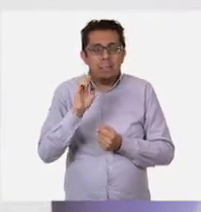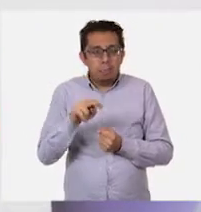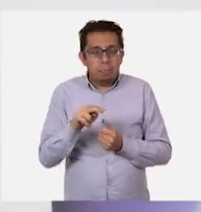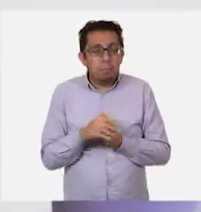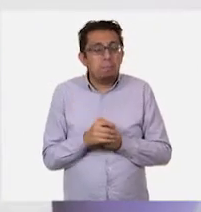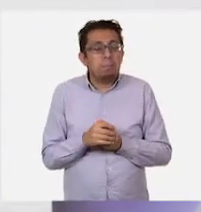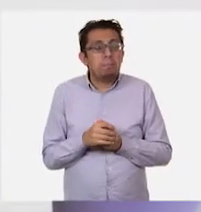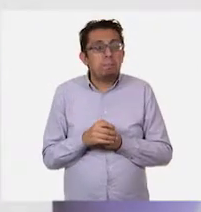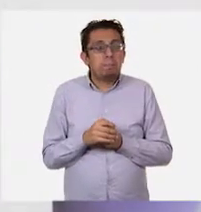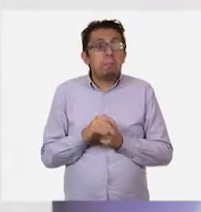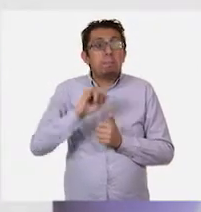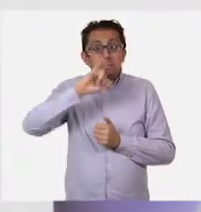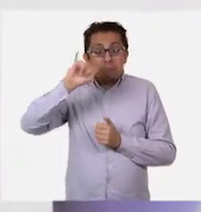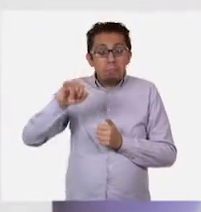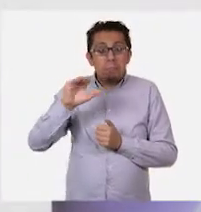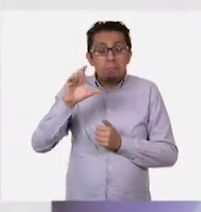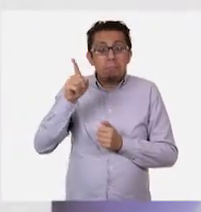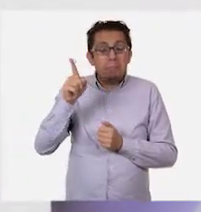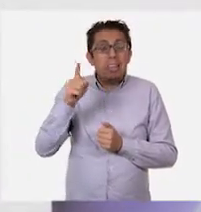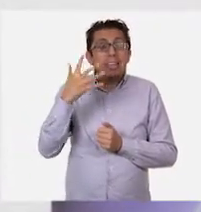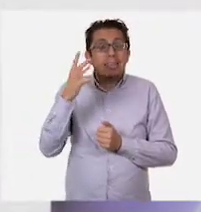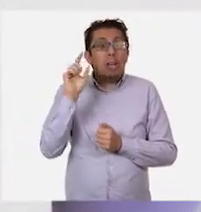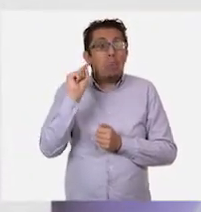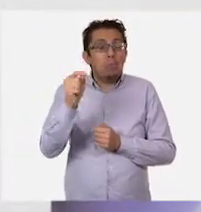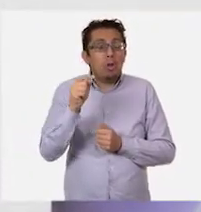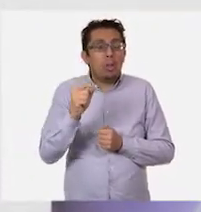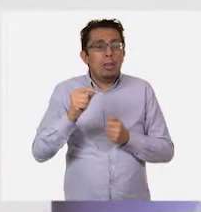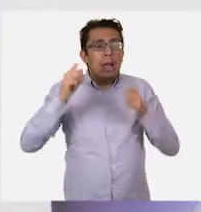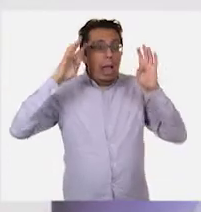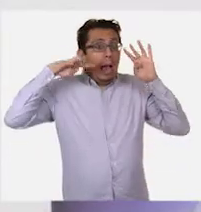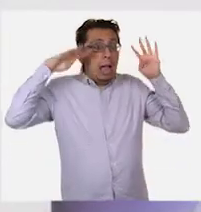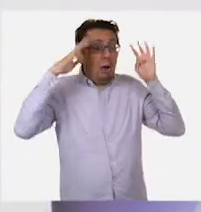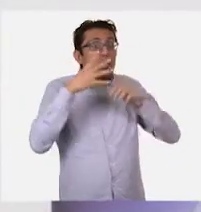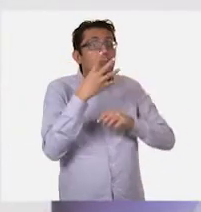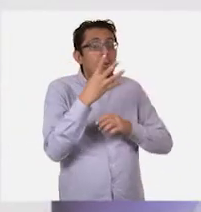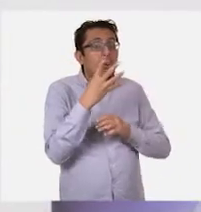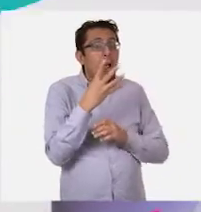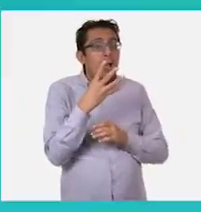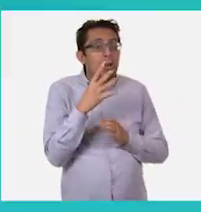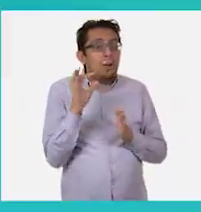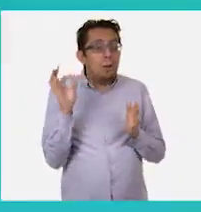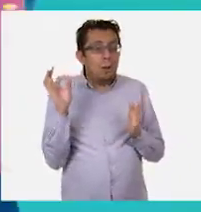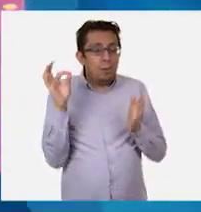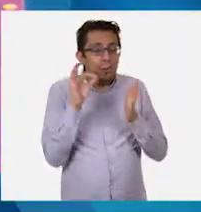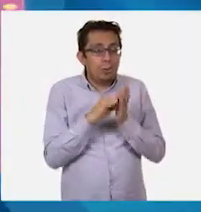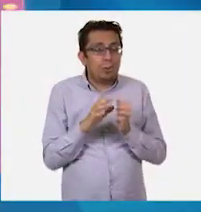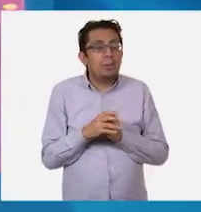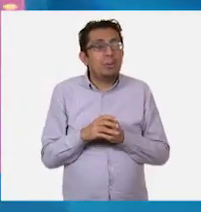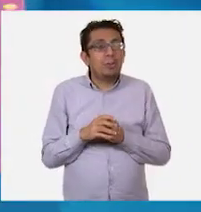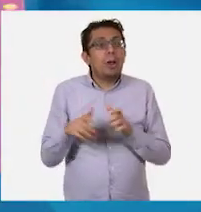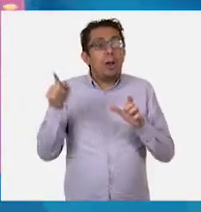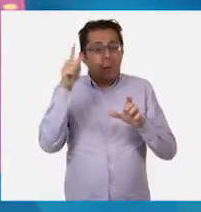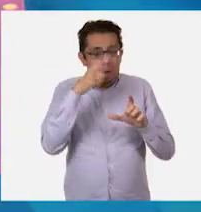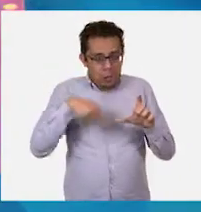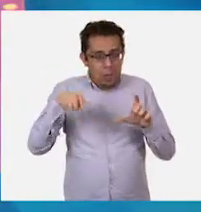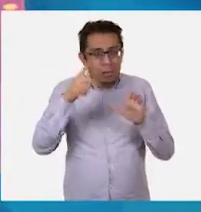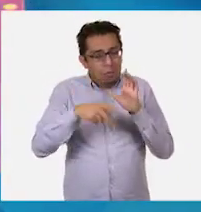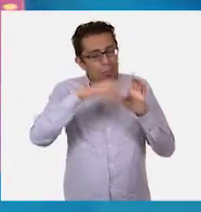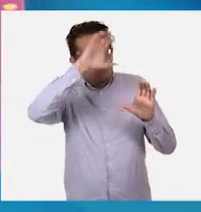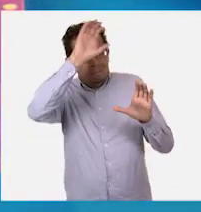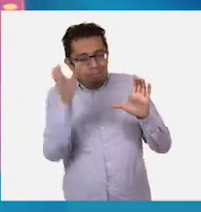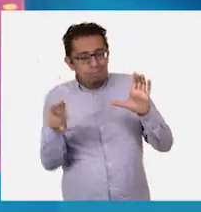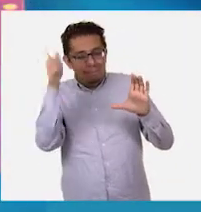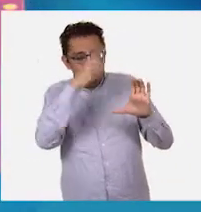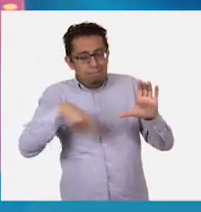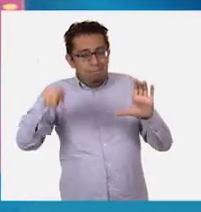Carlos, 5 puntos. Y para Ajolisto, 4 puntos. Gira la ruleta de la ciencia y ponte